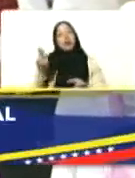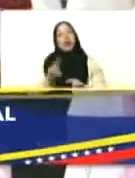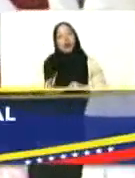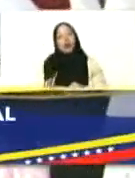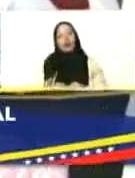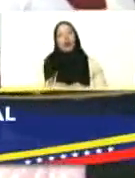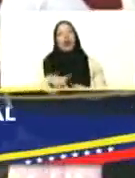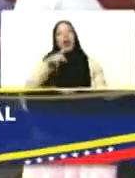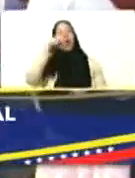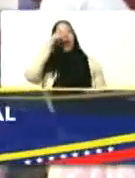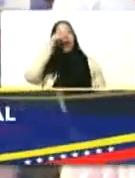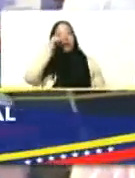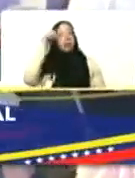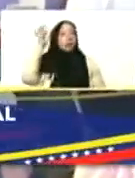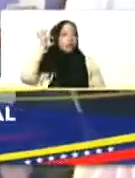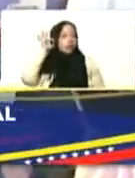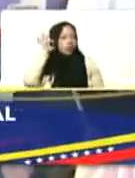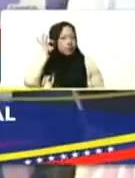las niñas